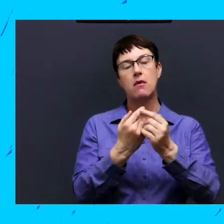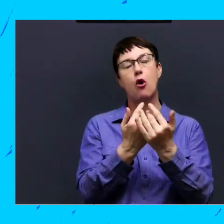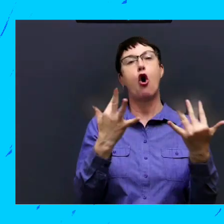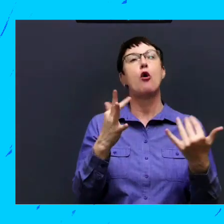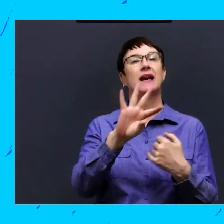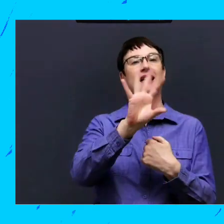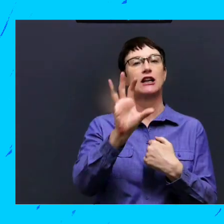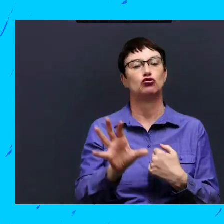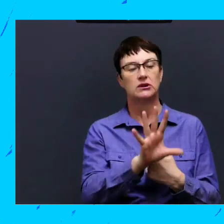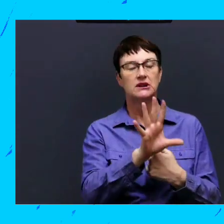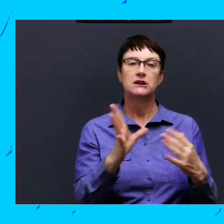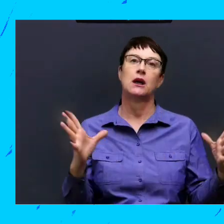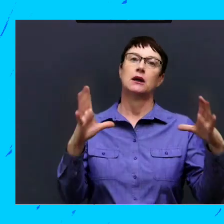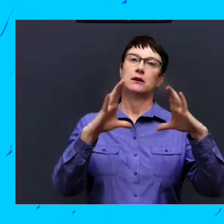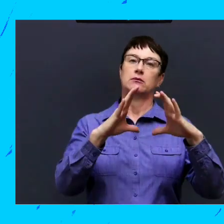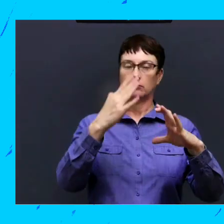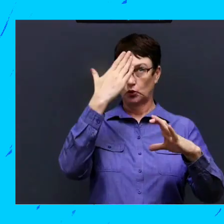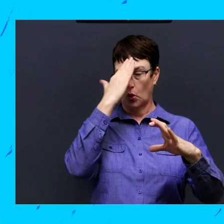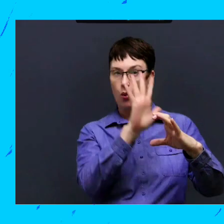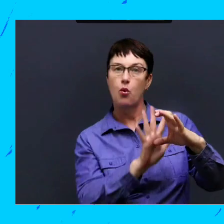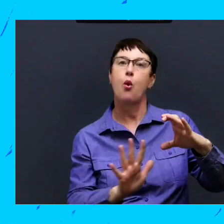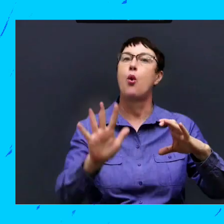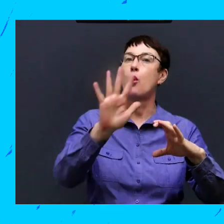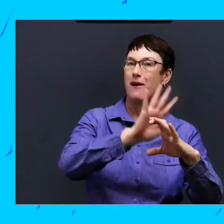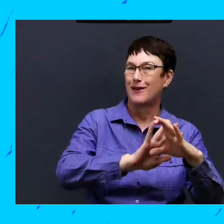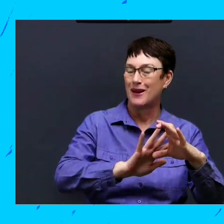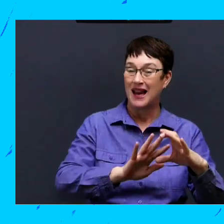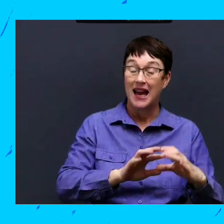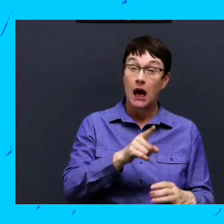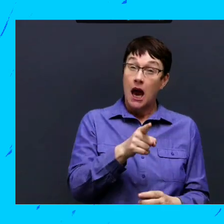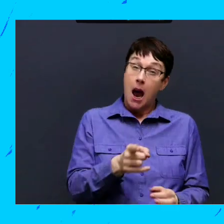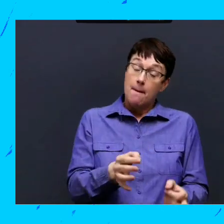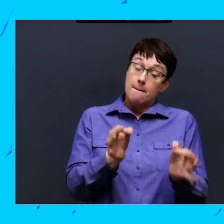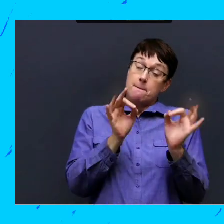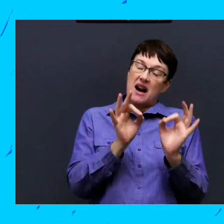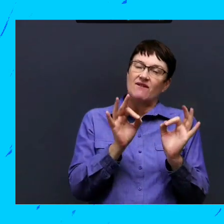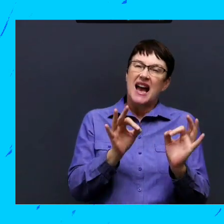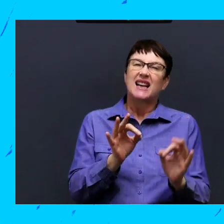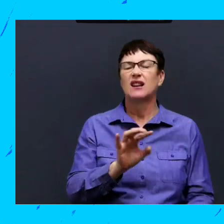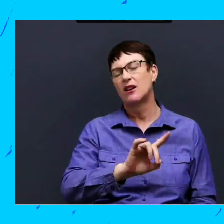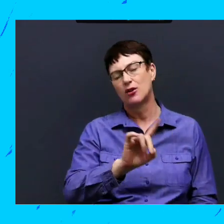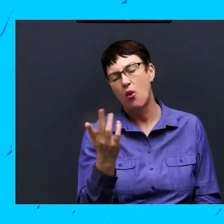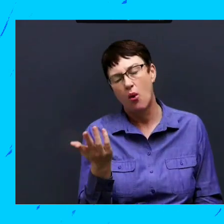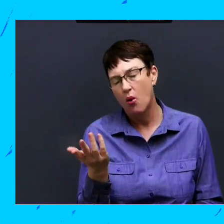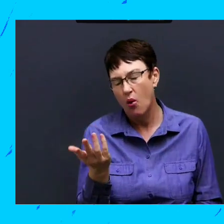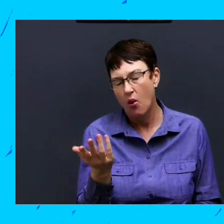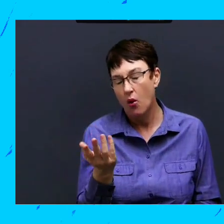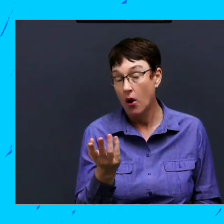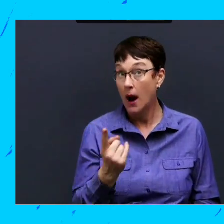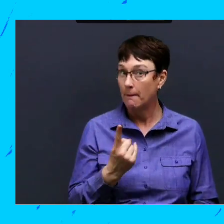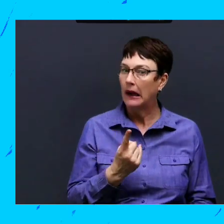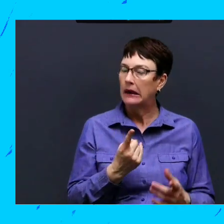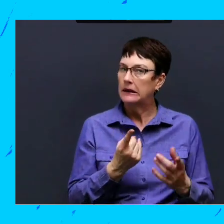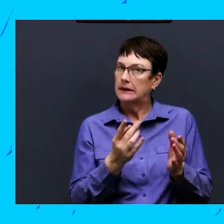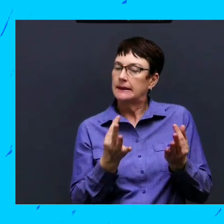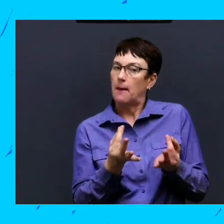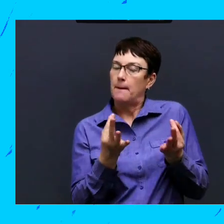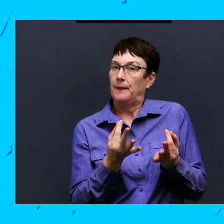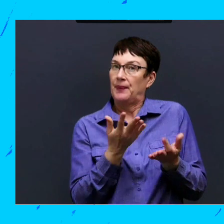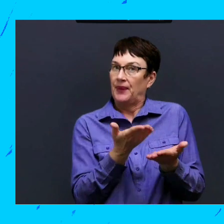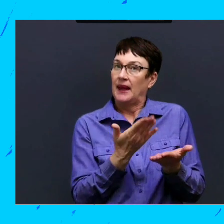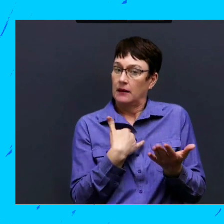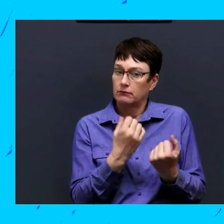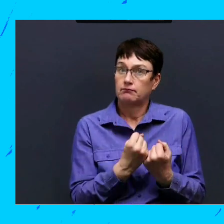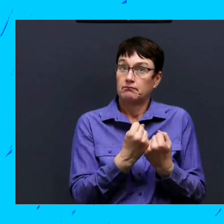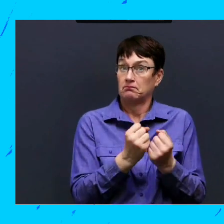algo perfecto, pero es algo que podemos usar para empezar. Nuestro departamento produce y mantiene un portal de